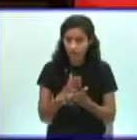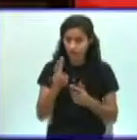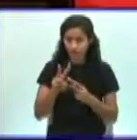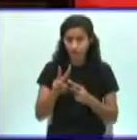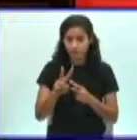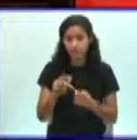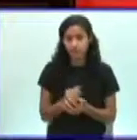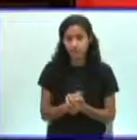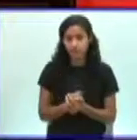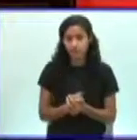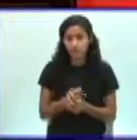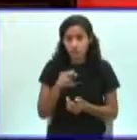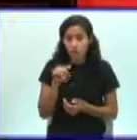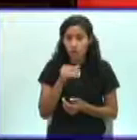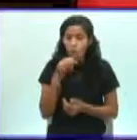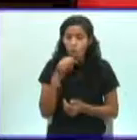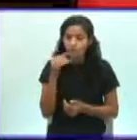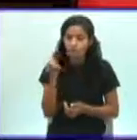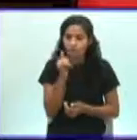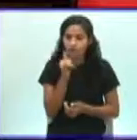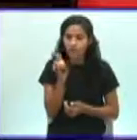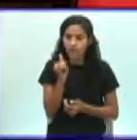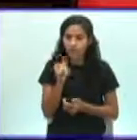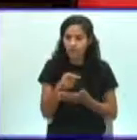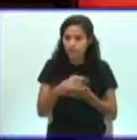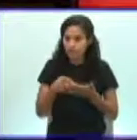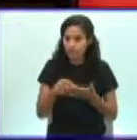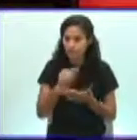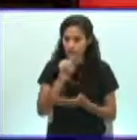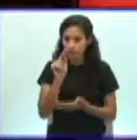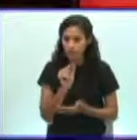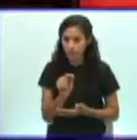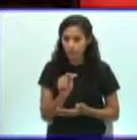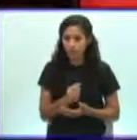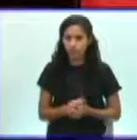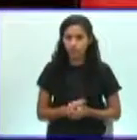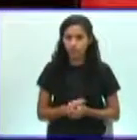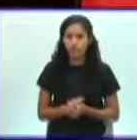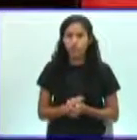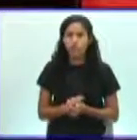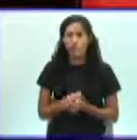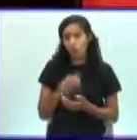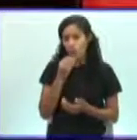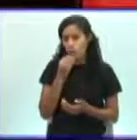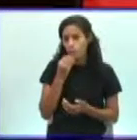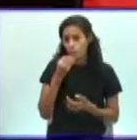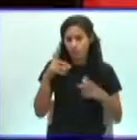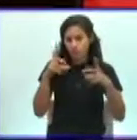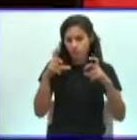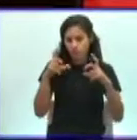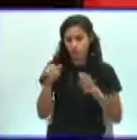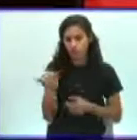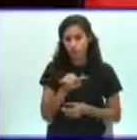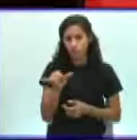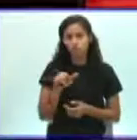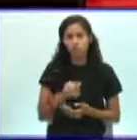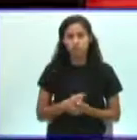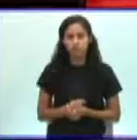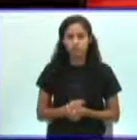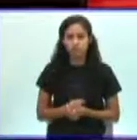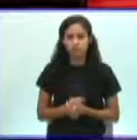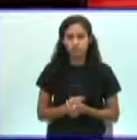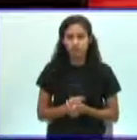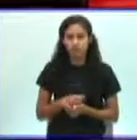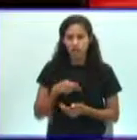televisiva, grabando la emisión, copiando las actividades o tomándole fotos a las imágenes. En